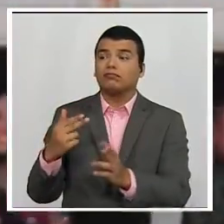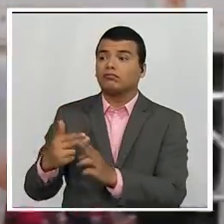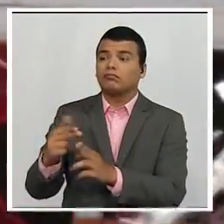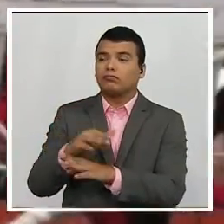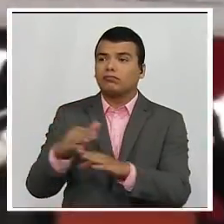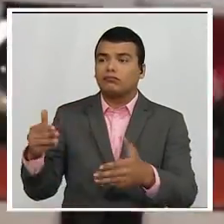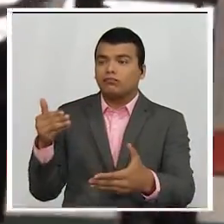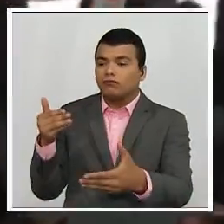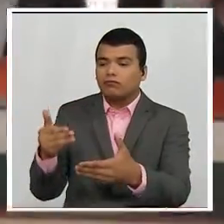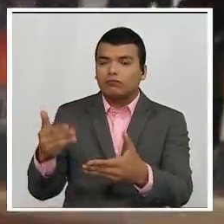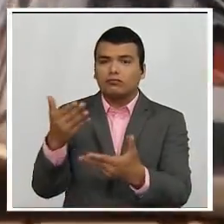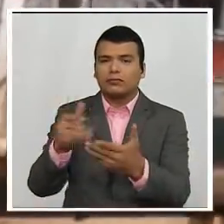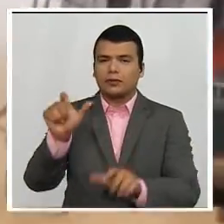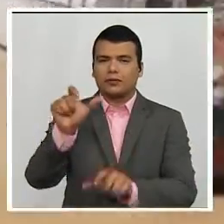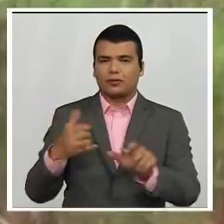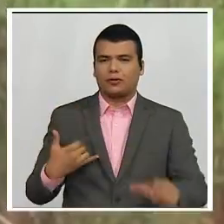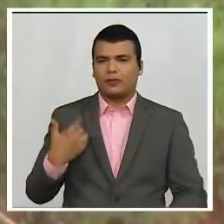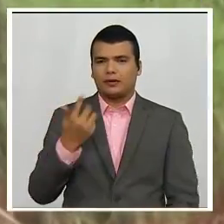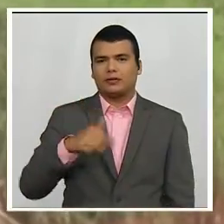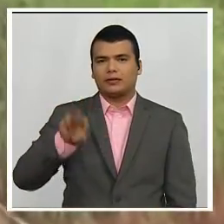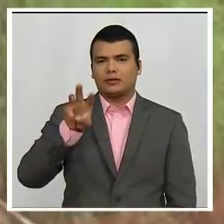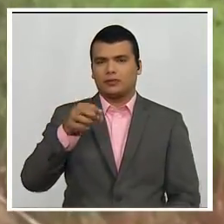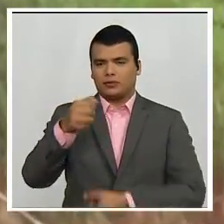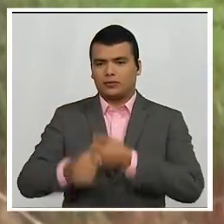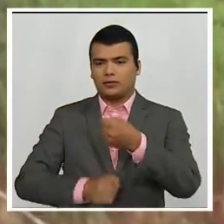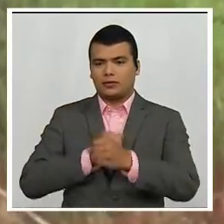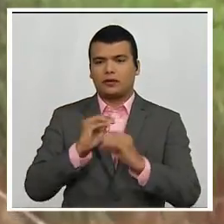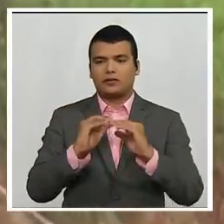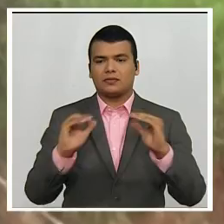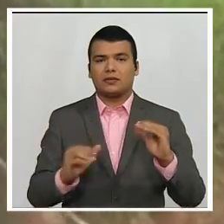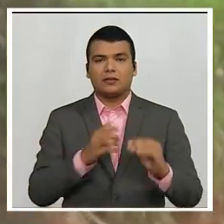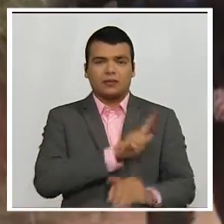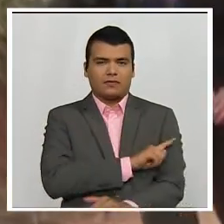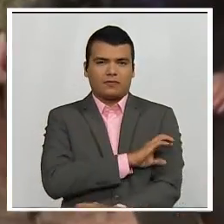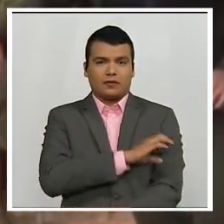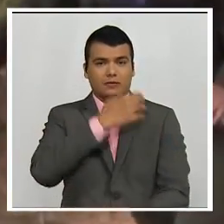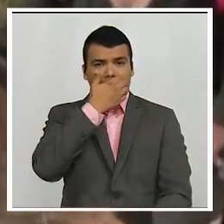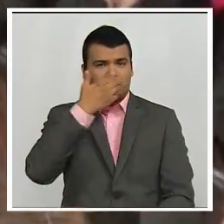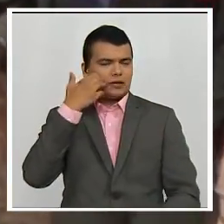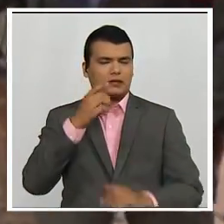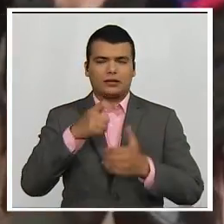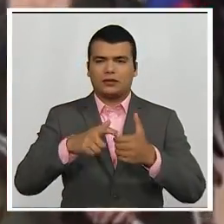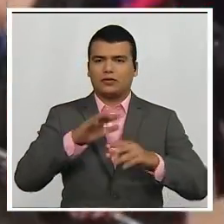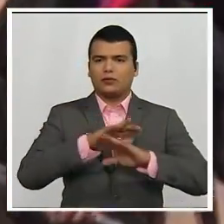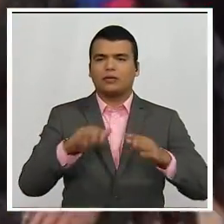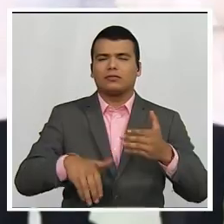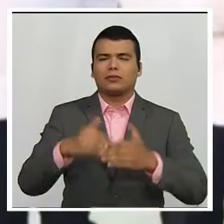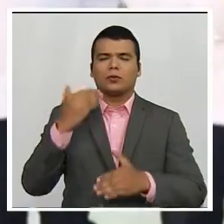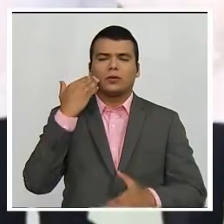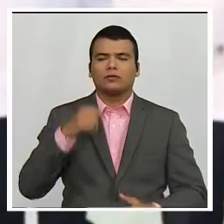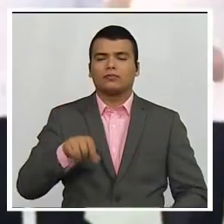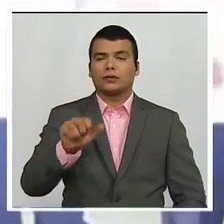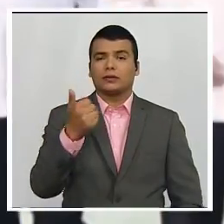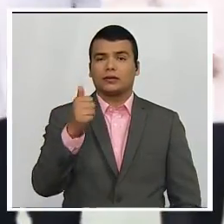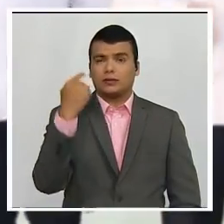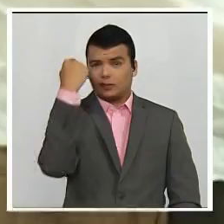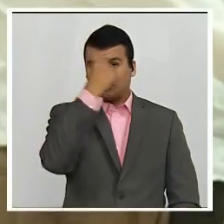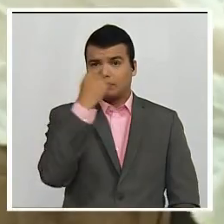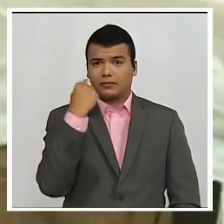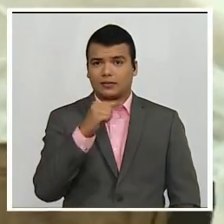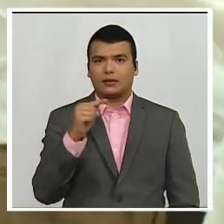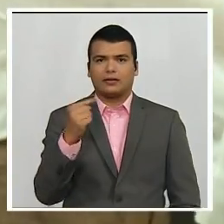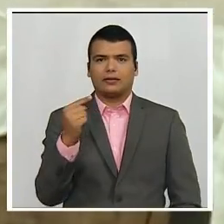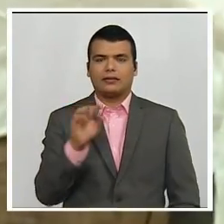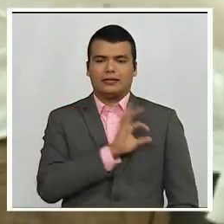para que los menores de edad salgan de los campamentos de las farc la fecha de inicio será el próximo sábado 10 de septiembre así lo confirmó el comunicado